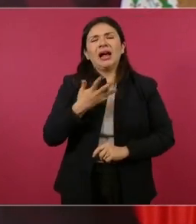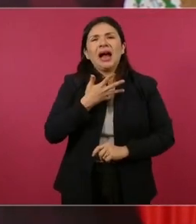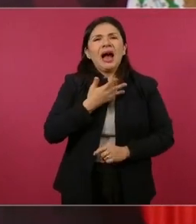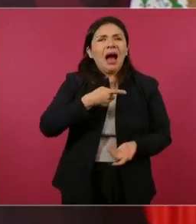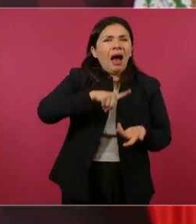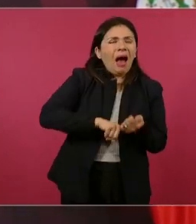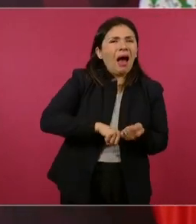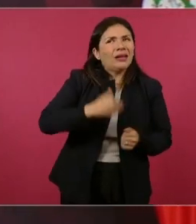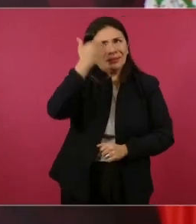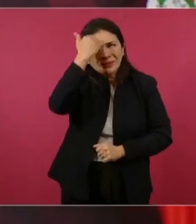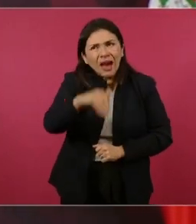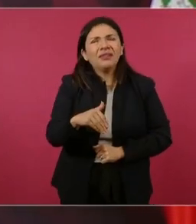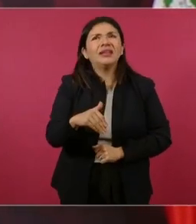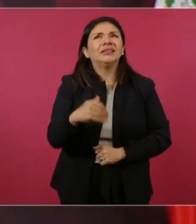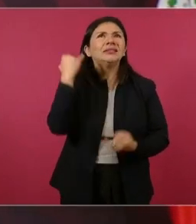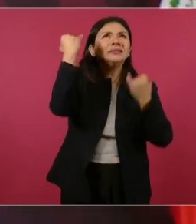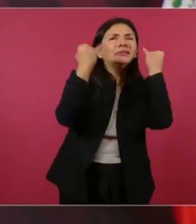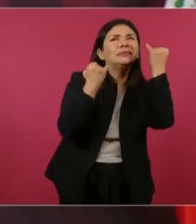que se levantan